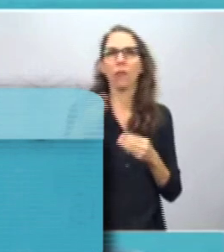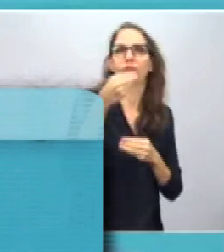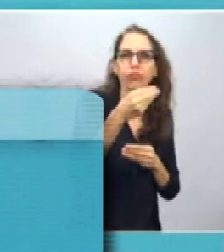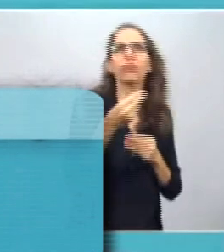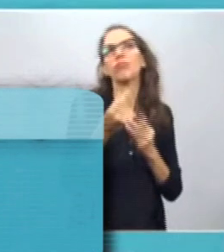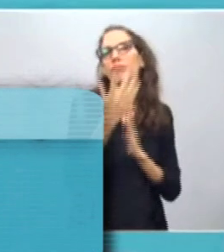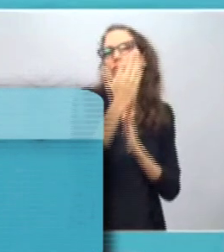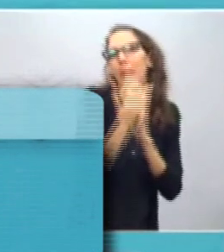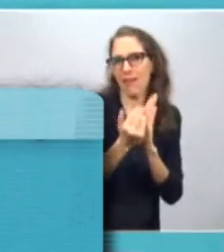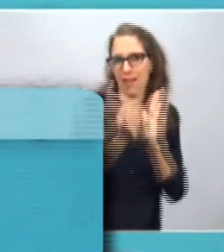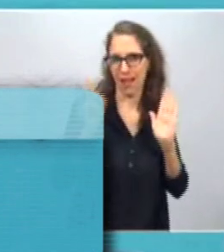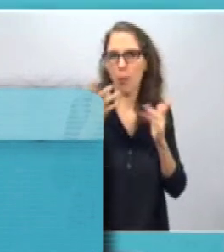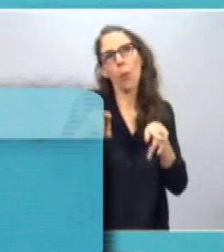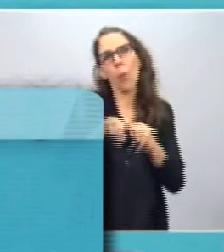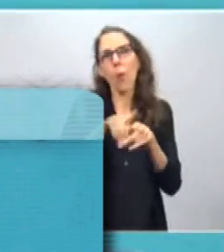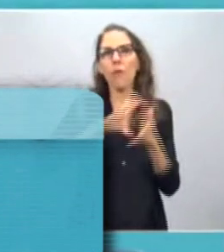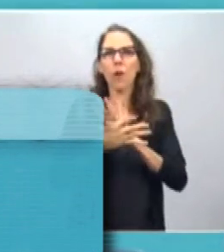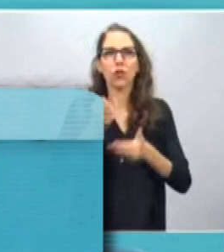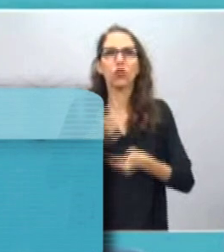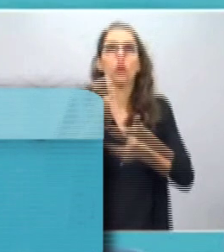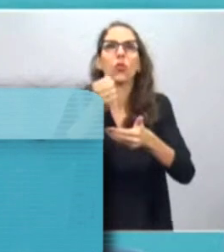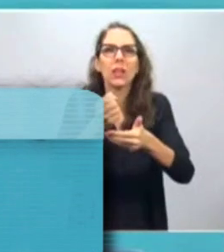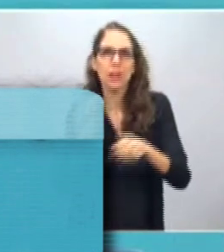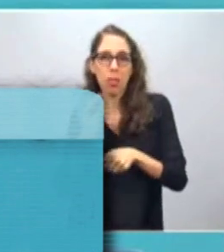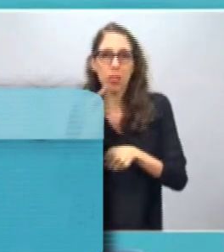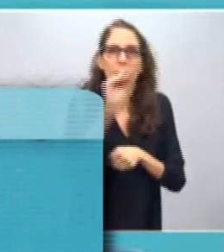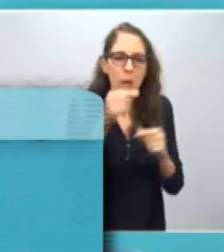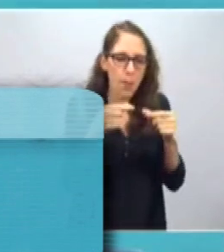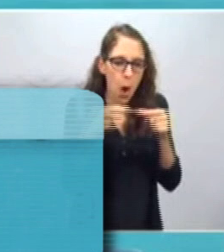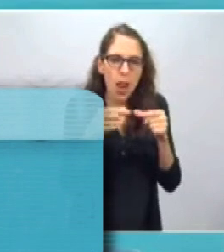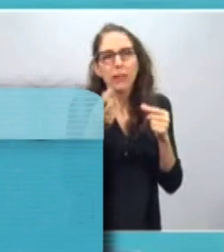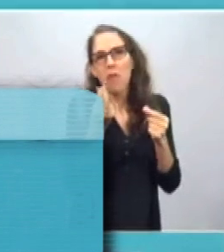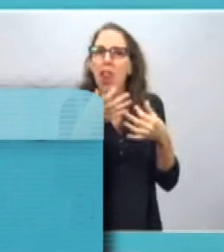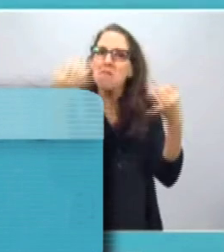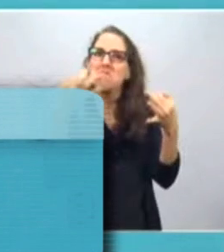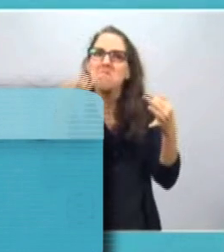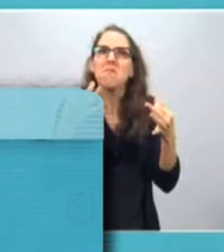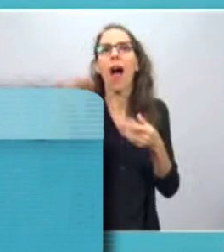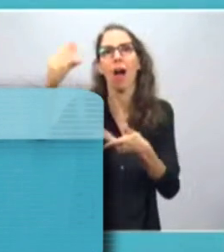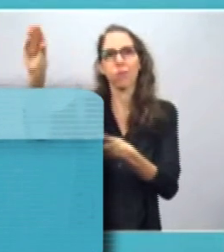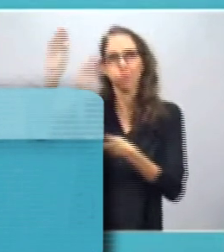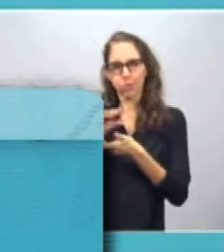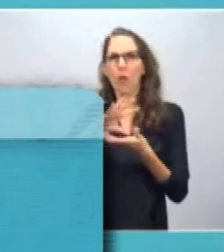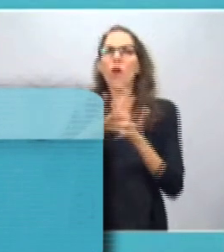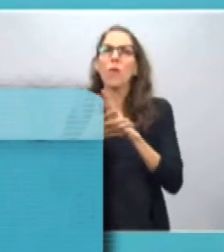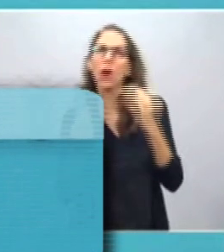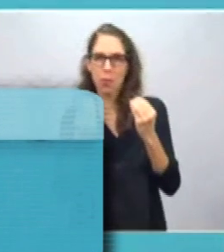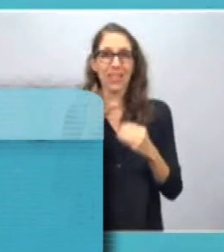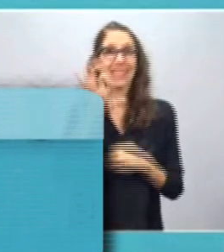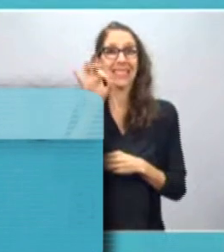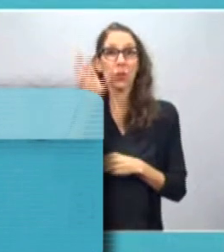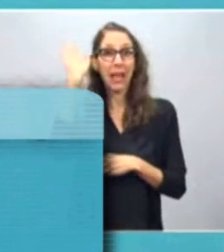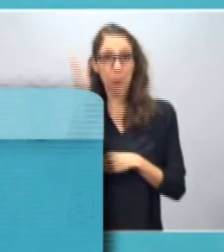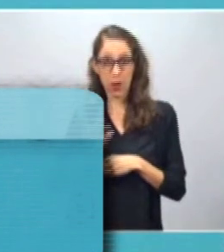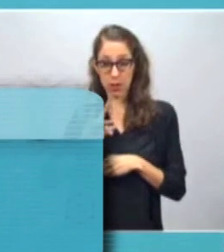permitía subsidiar y mantener un boleto a valores razonables. Esto se hacía 50% de ese fondo lo